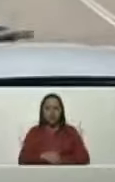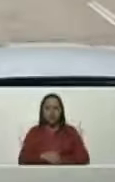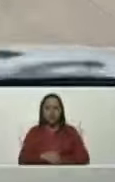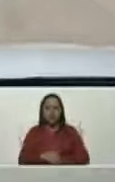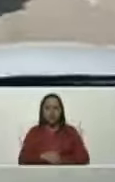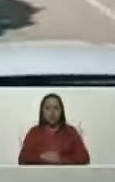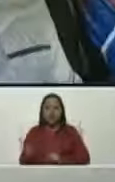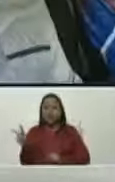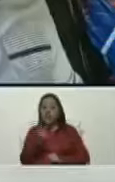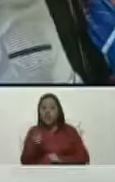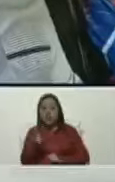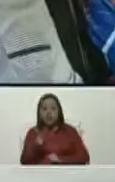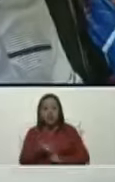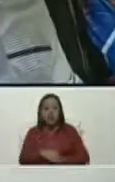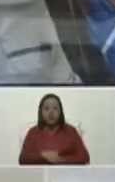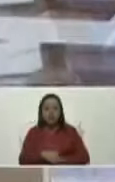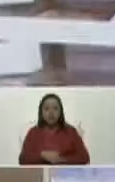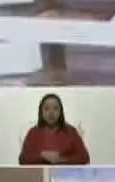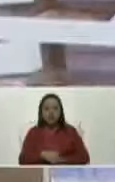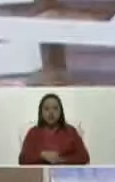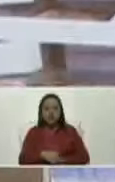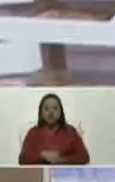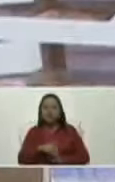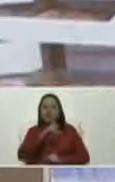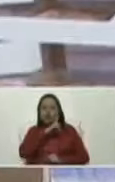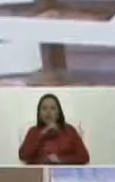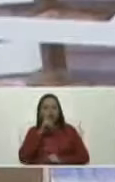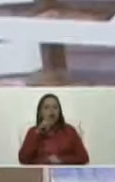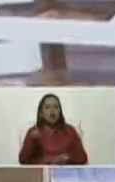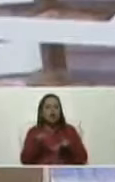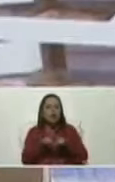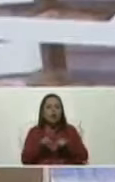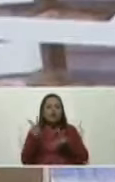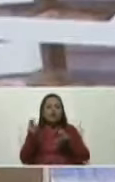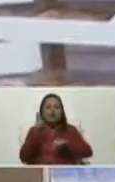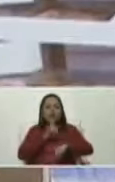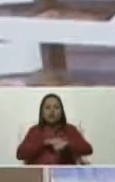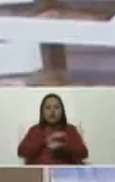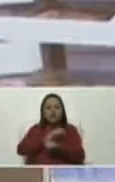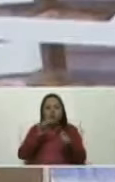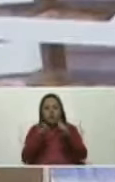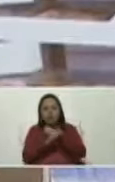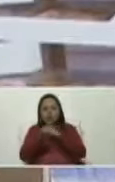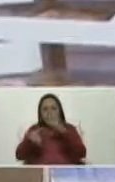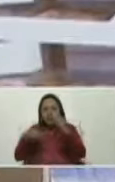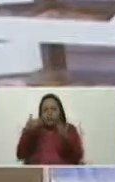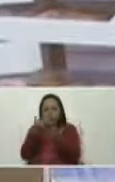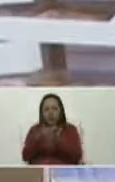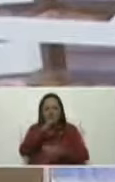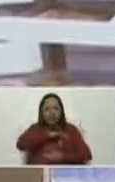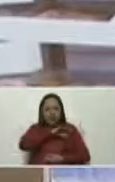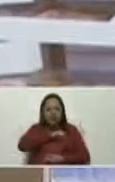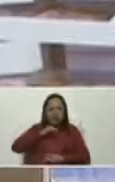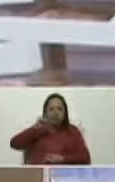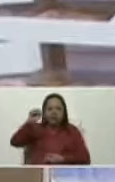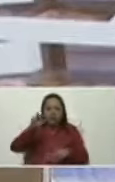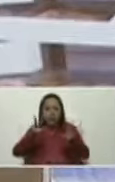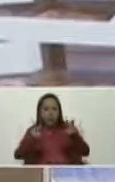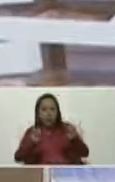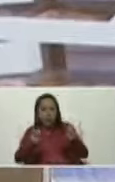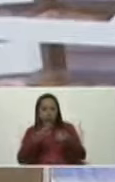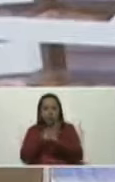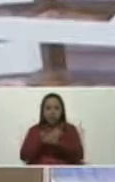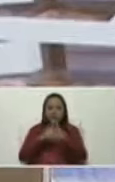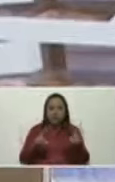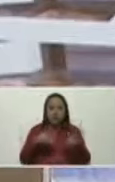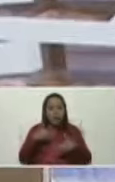Venezuela no dudamos en llamar una nueva época de transición hacia el socialismo moderno, democrático,